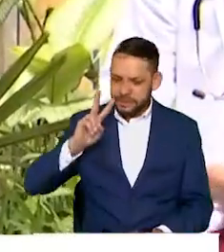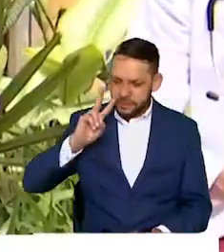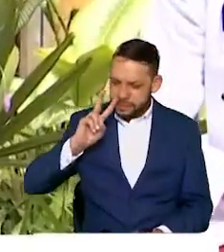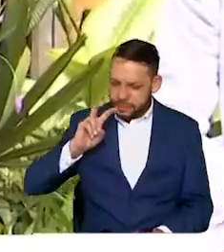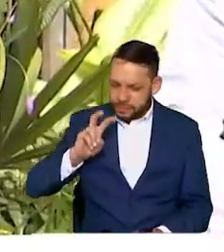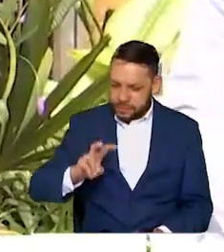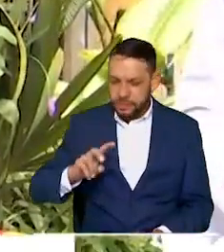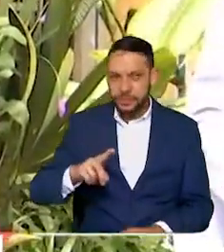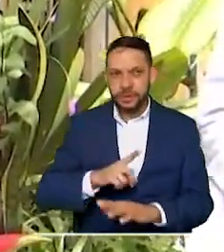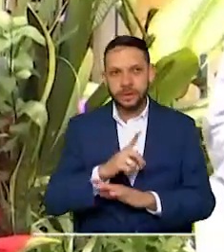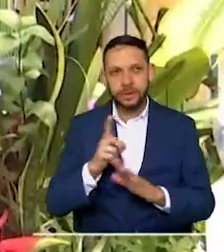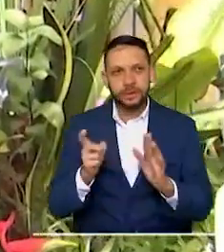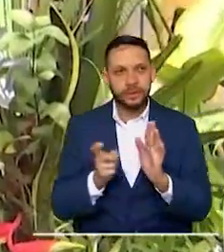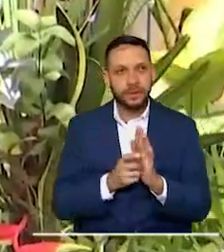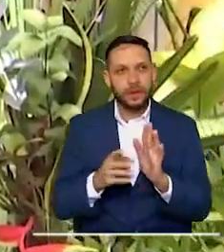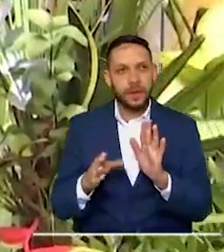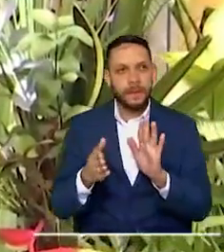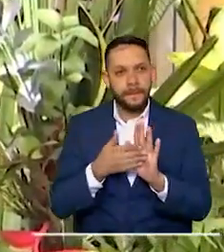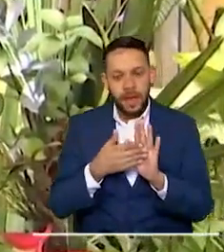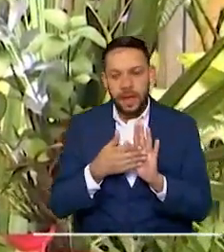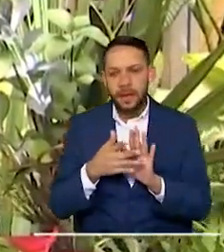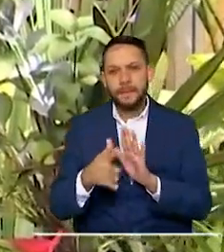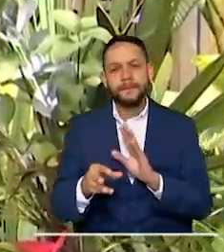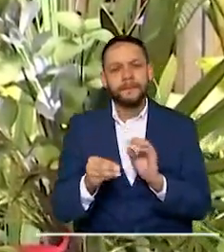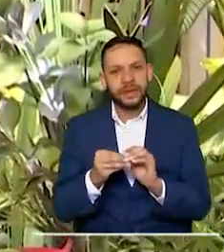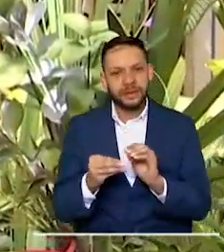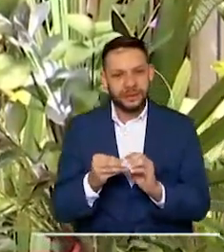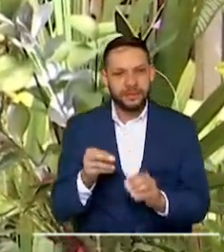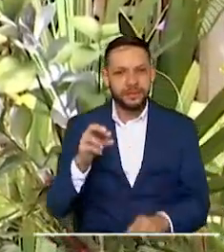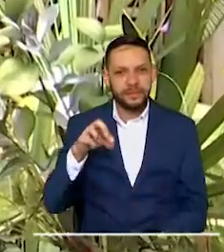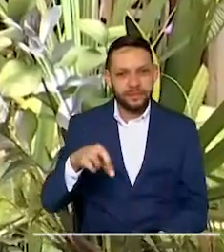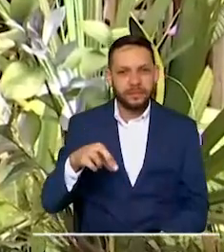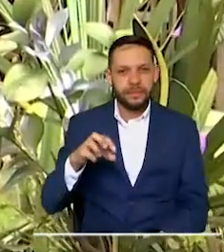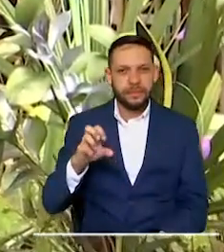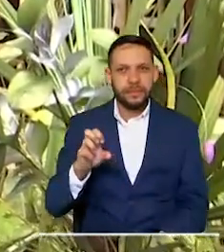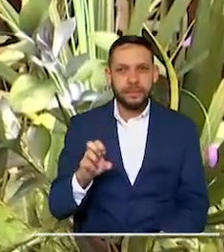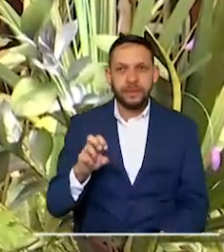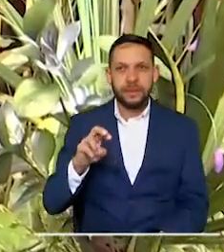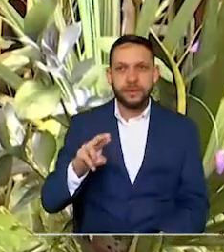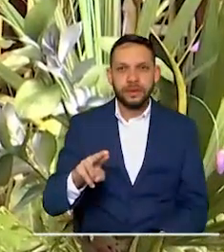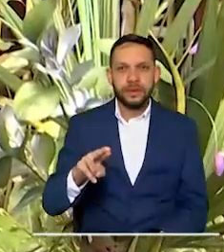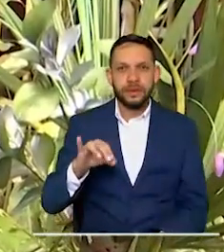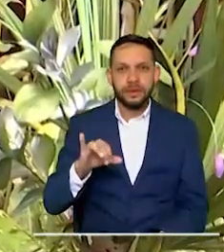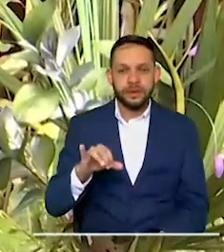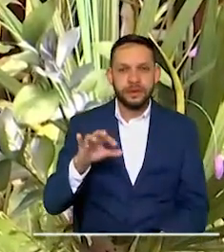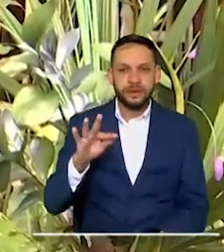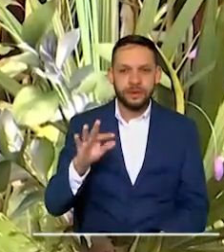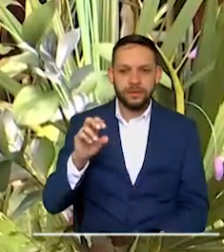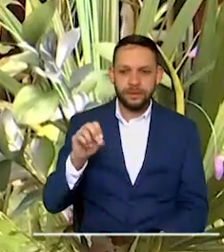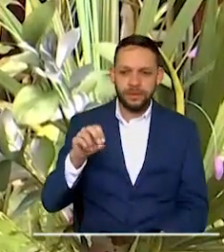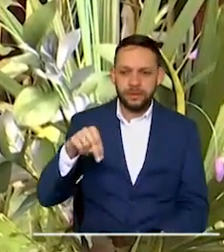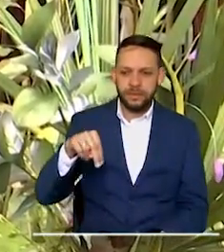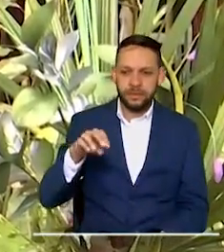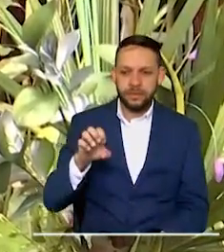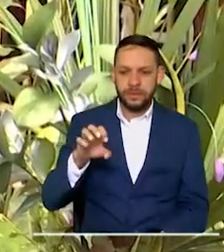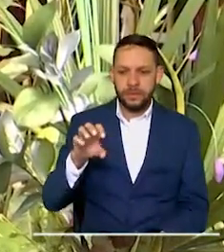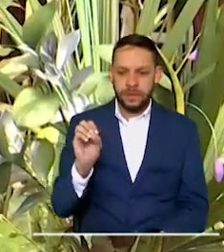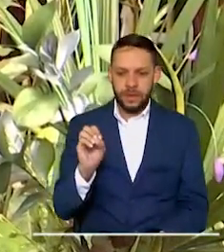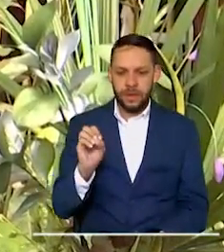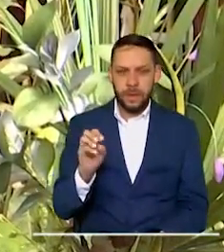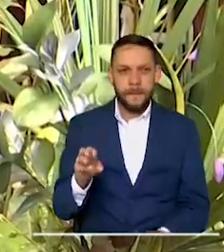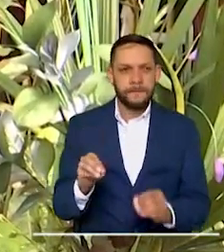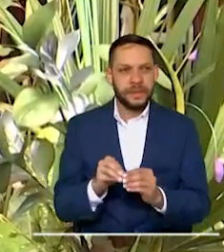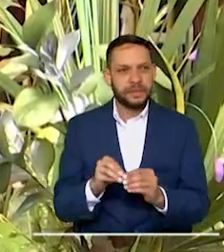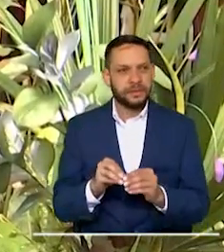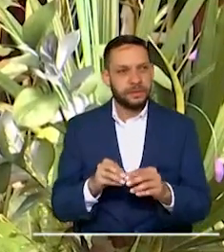visualizada, y el retroperitoneo, que llamamos los grandes vasos, donde está toda la aorta, el eje